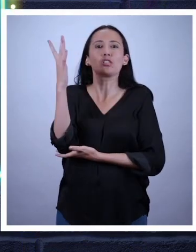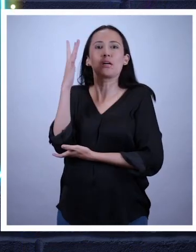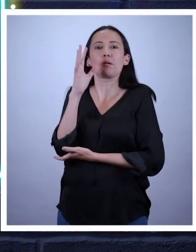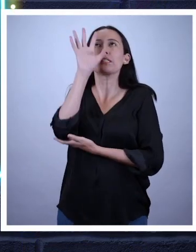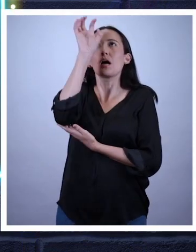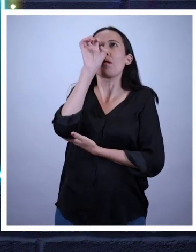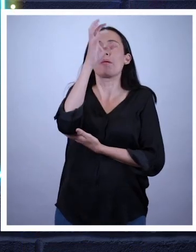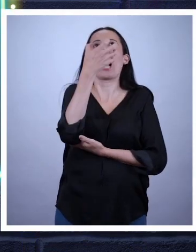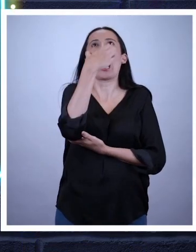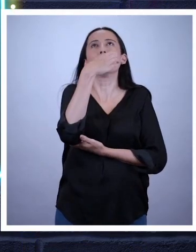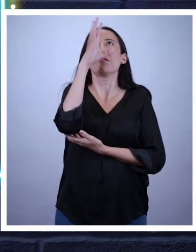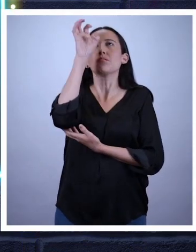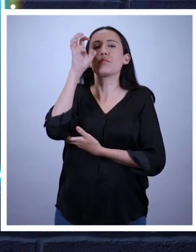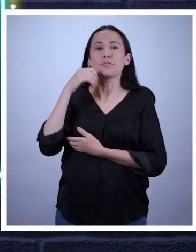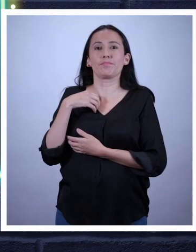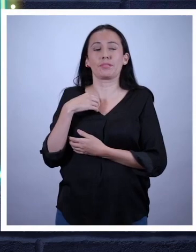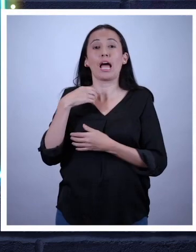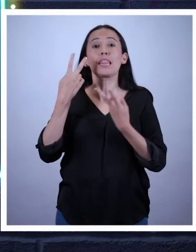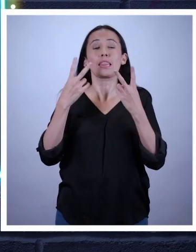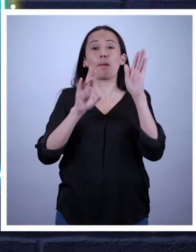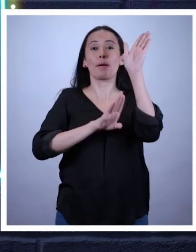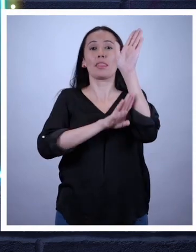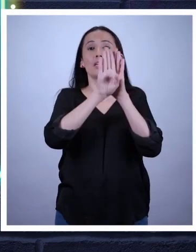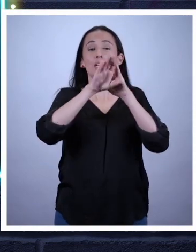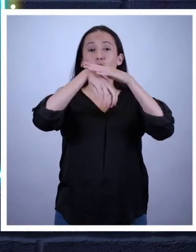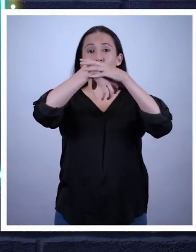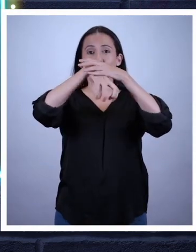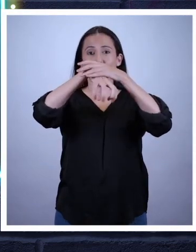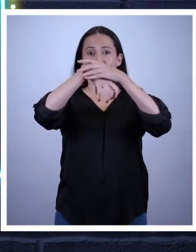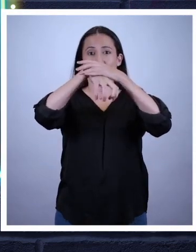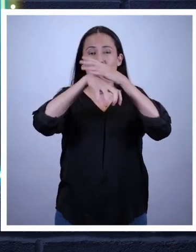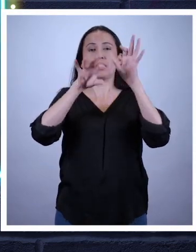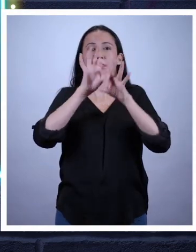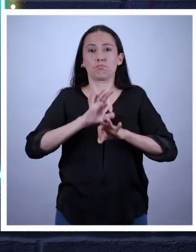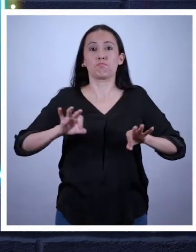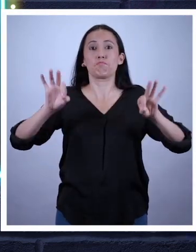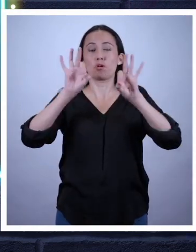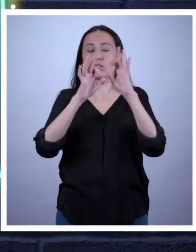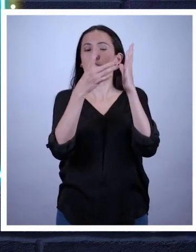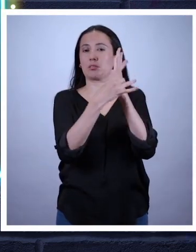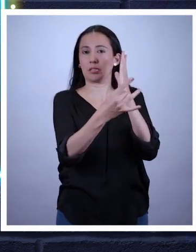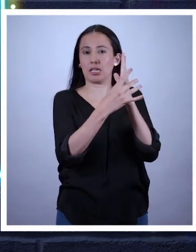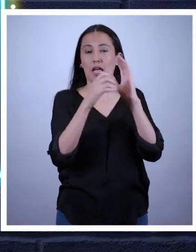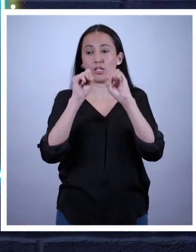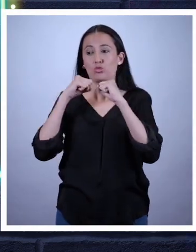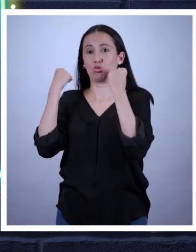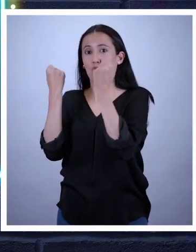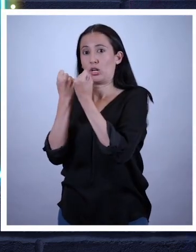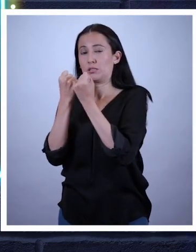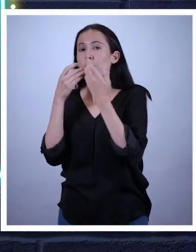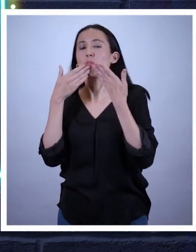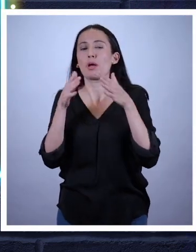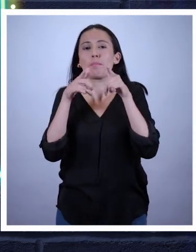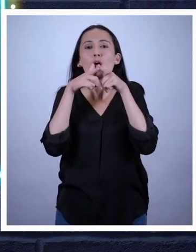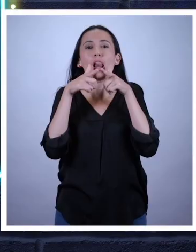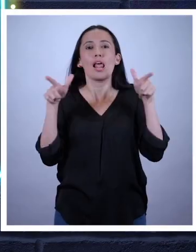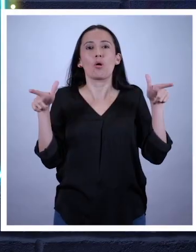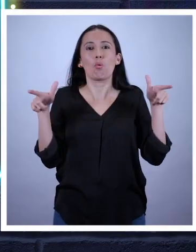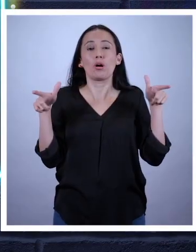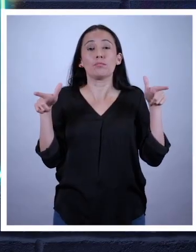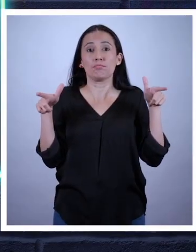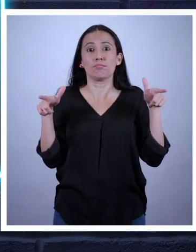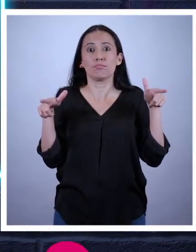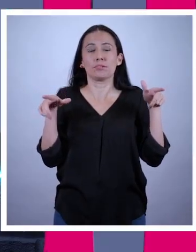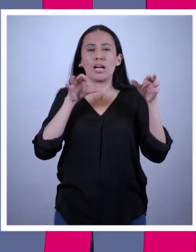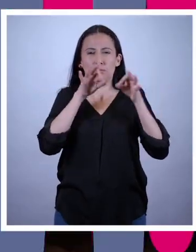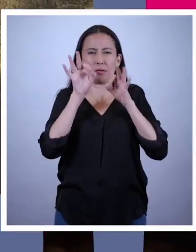cosechar frutos. Por otro lado, el desarrollo cerebral fue muy importante para crear habilidades sociales, como el